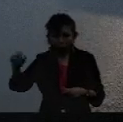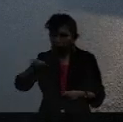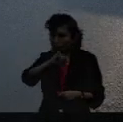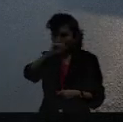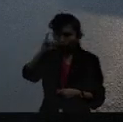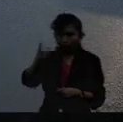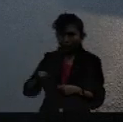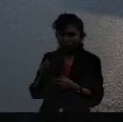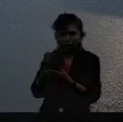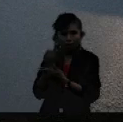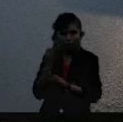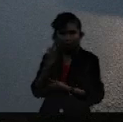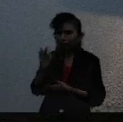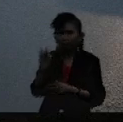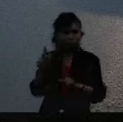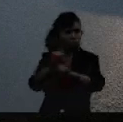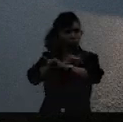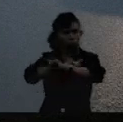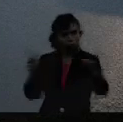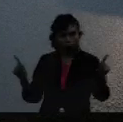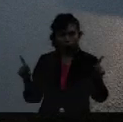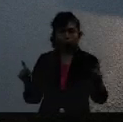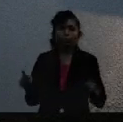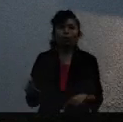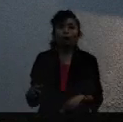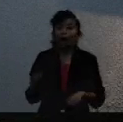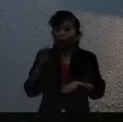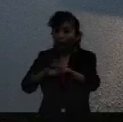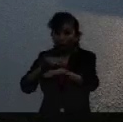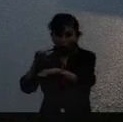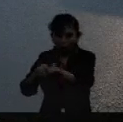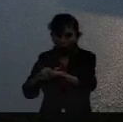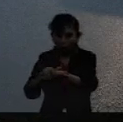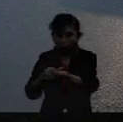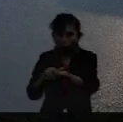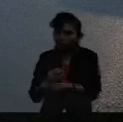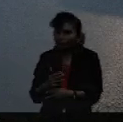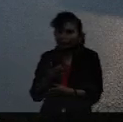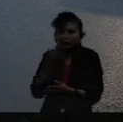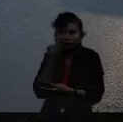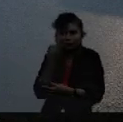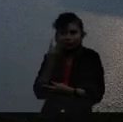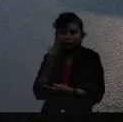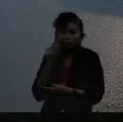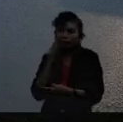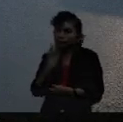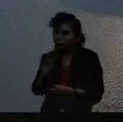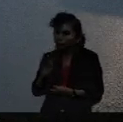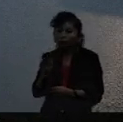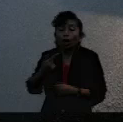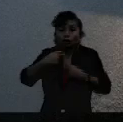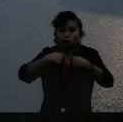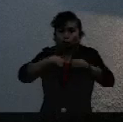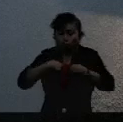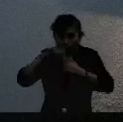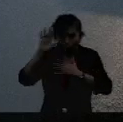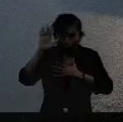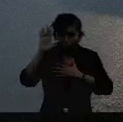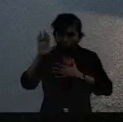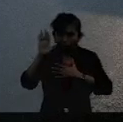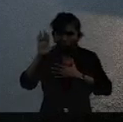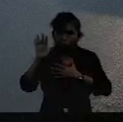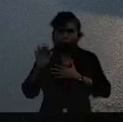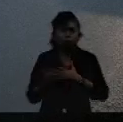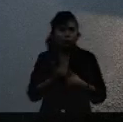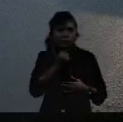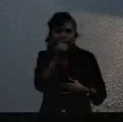lo voy a romper nunca Amigas y amigos les voy a traicionar les prometí que no les iba